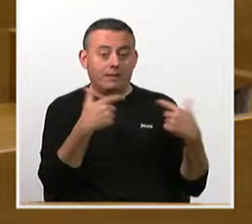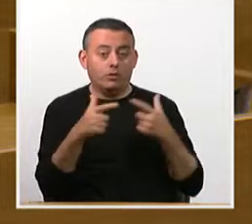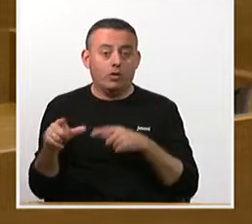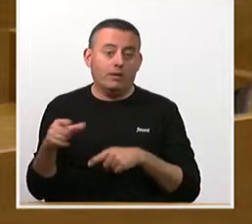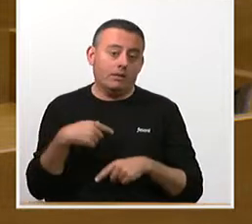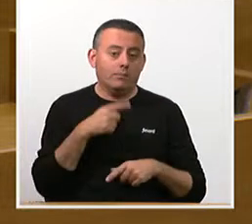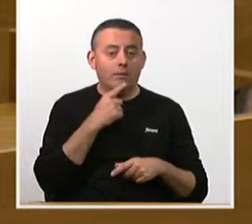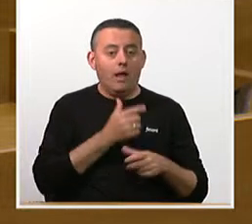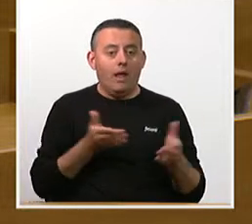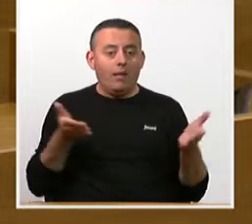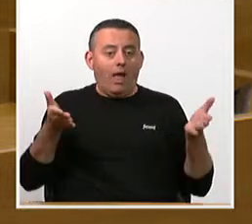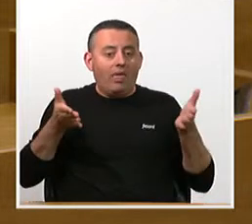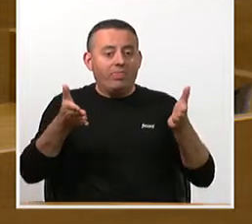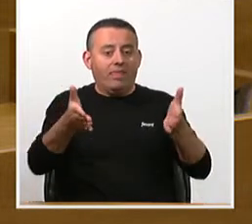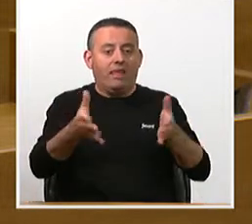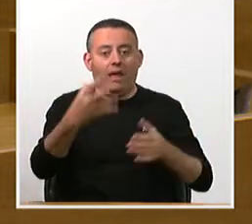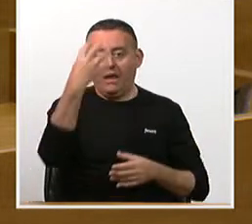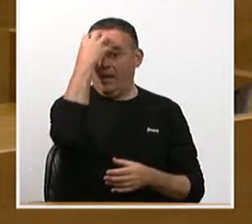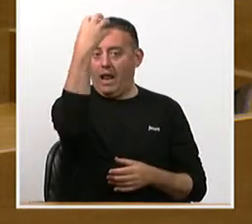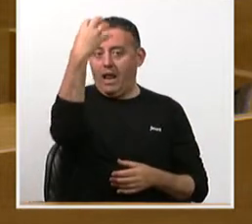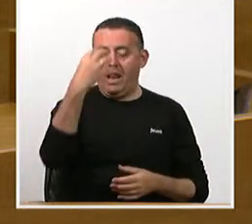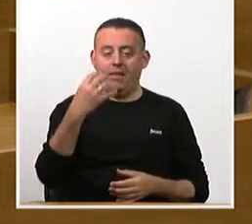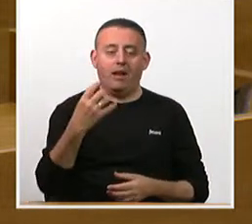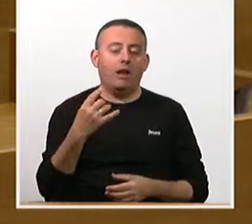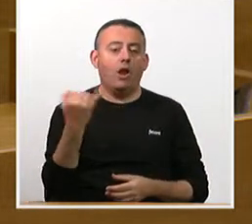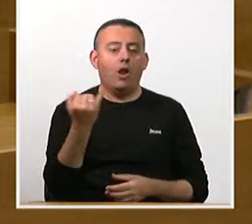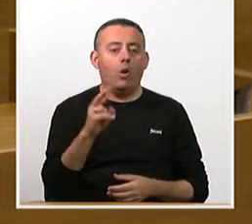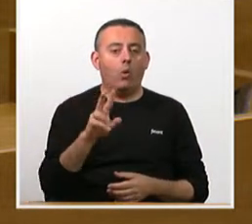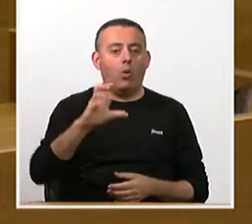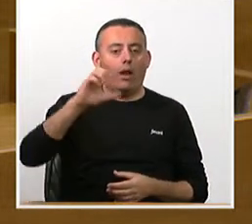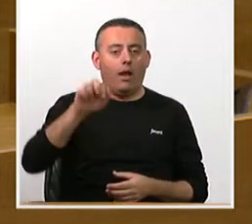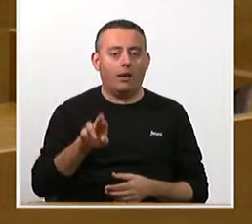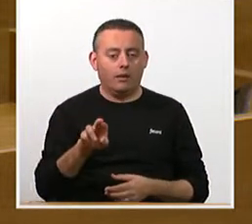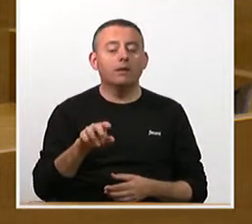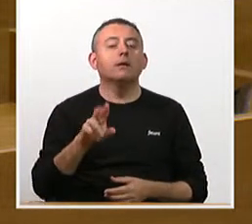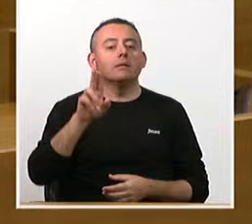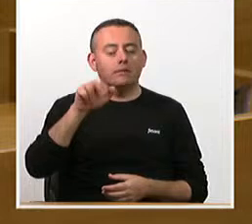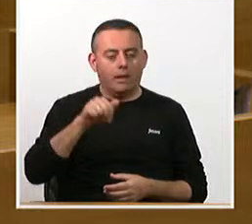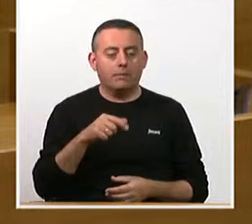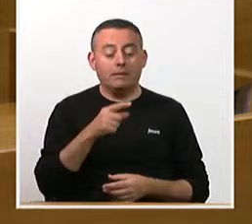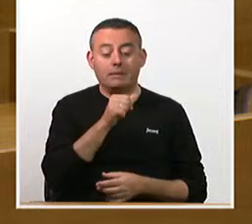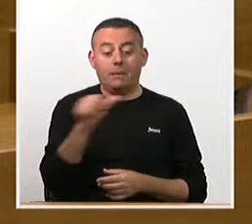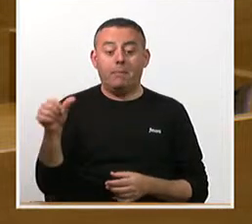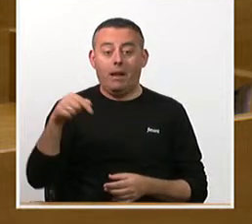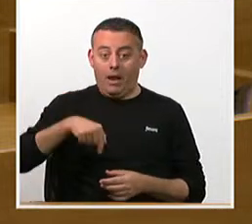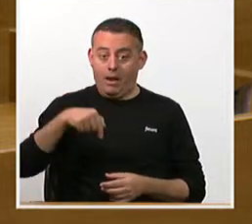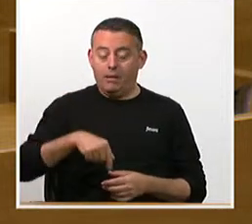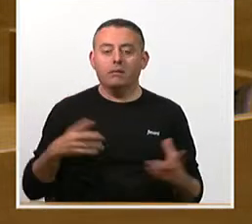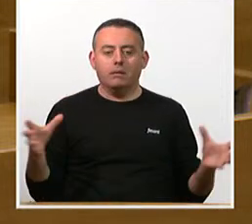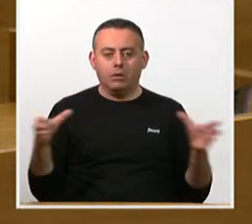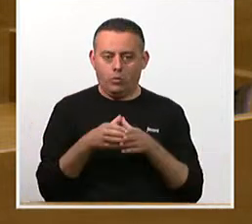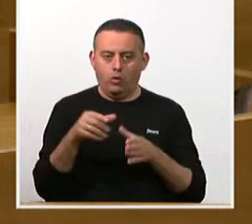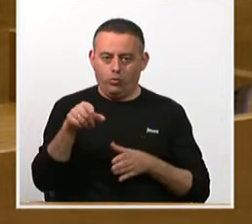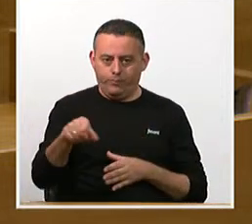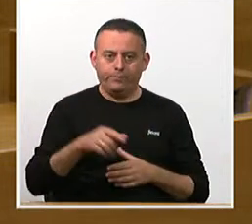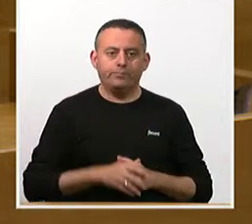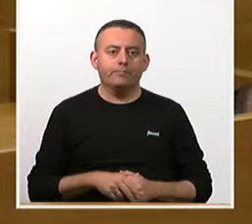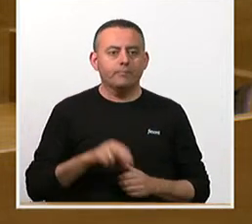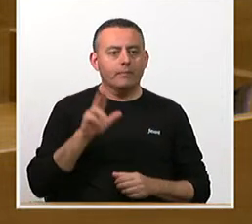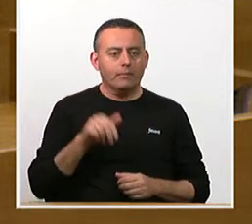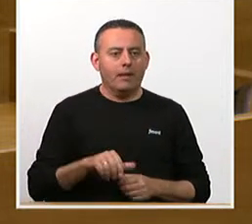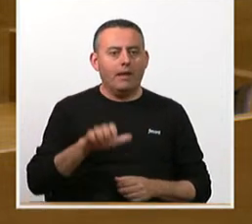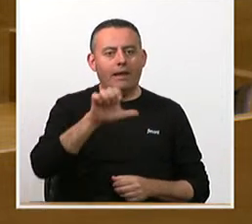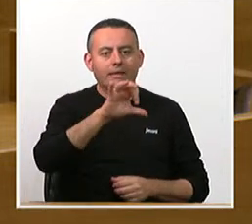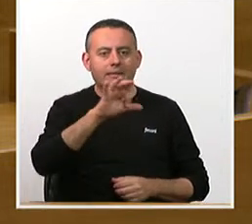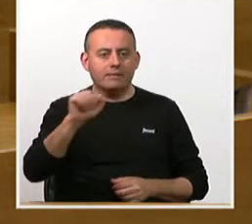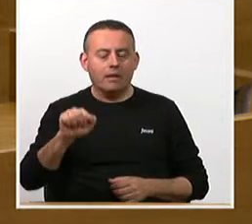jucar con quien también estuvimos reunidos esta misma semana también hemos de subrayar que la epsar ha aprobado un plan de obras para